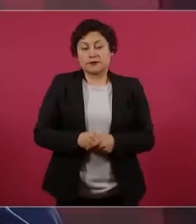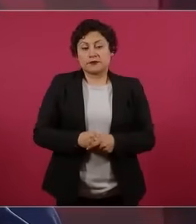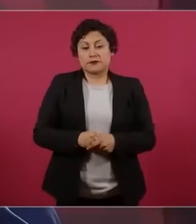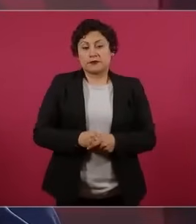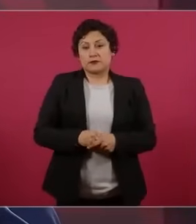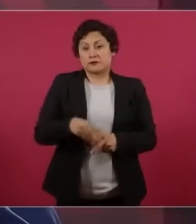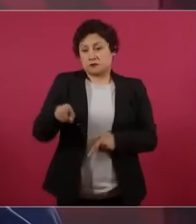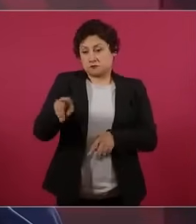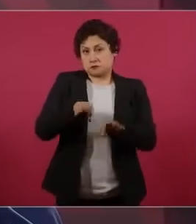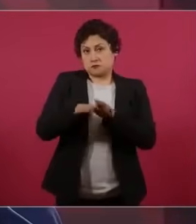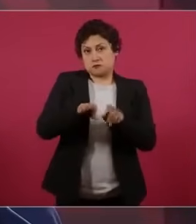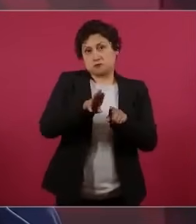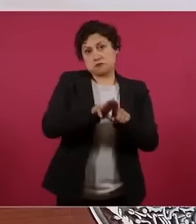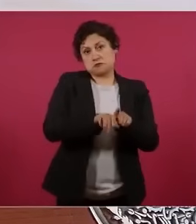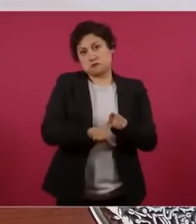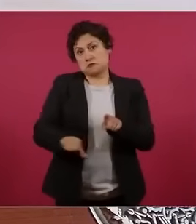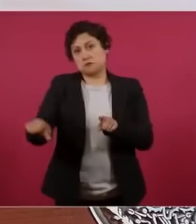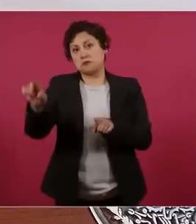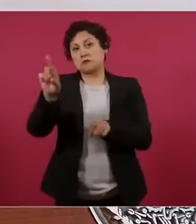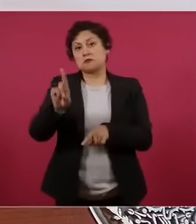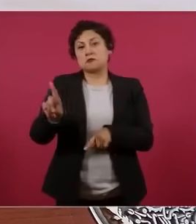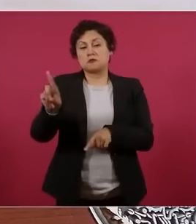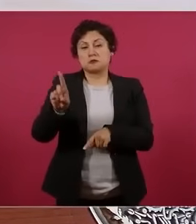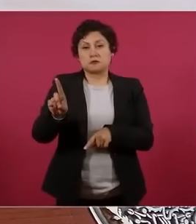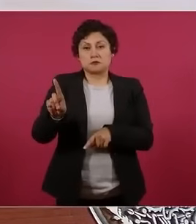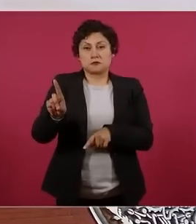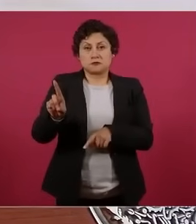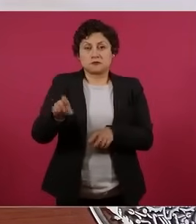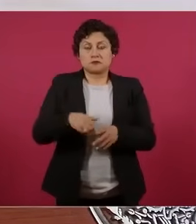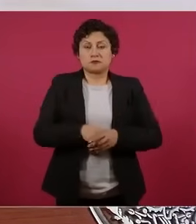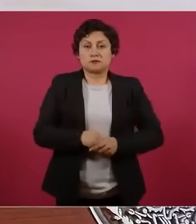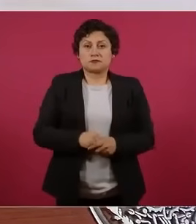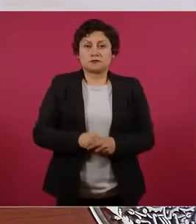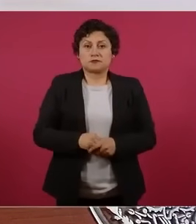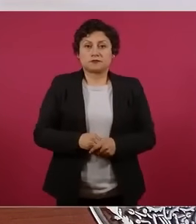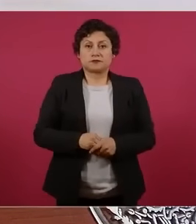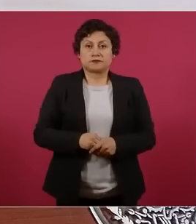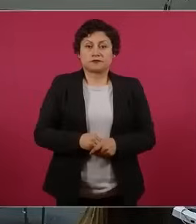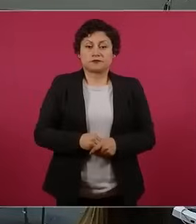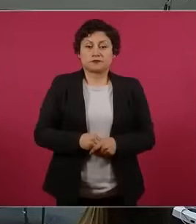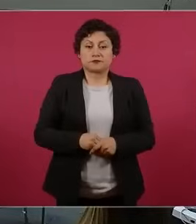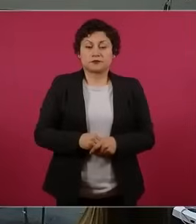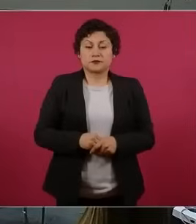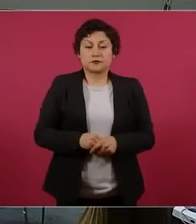Y que trabajen de miércoles a domingo.